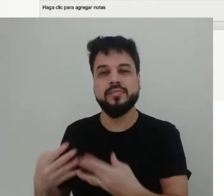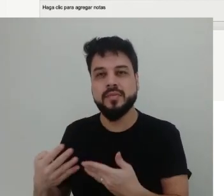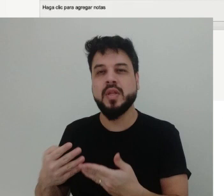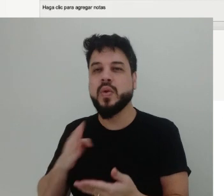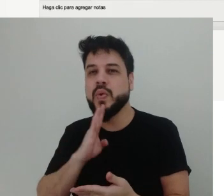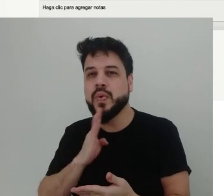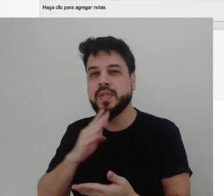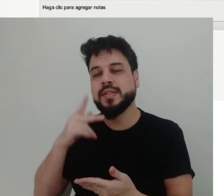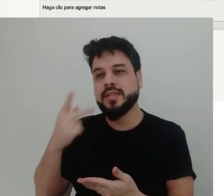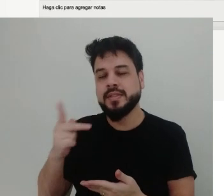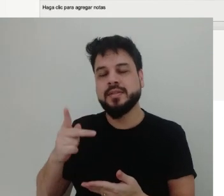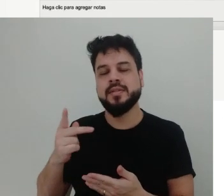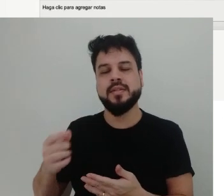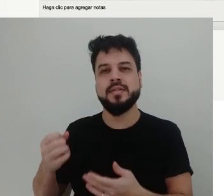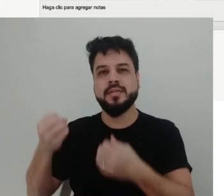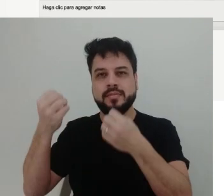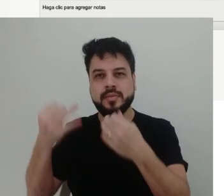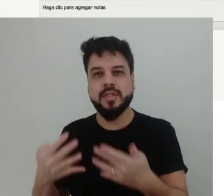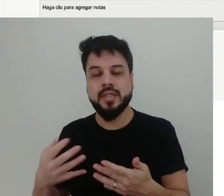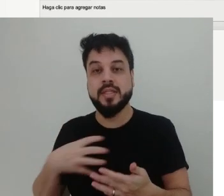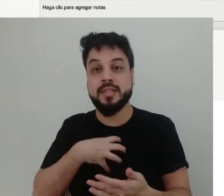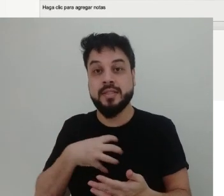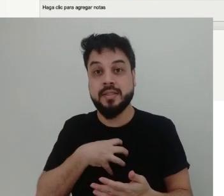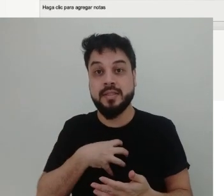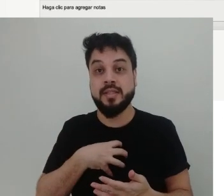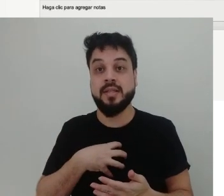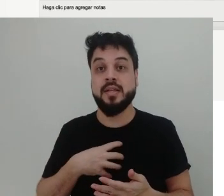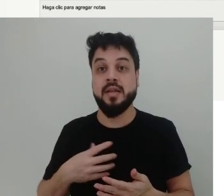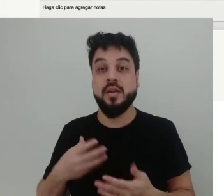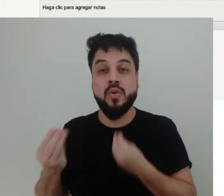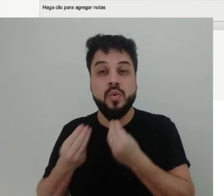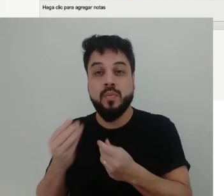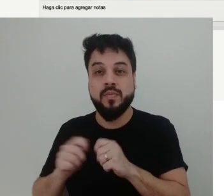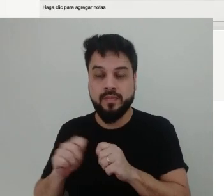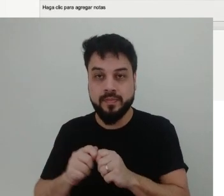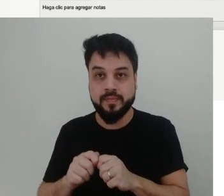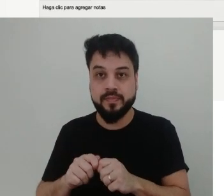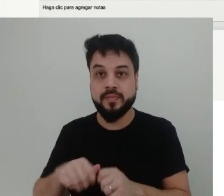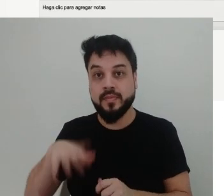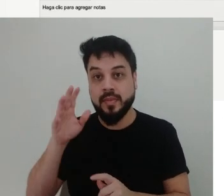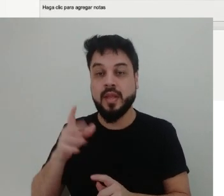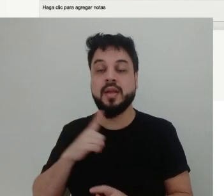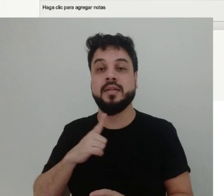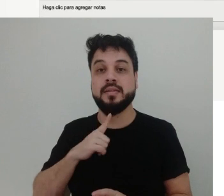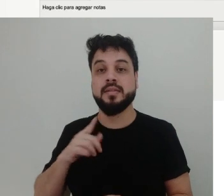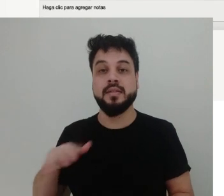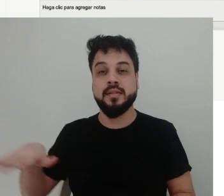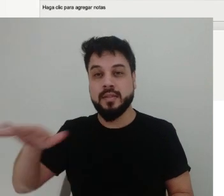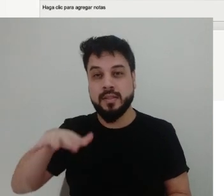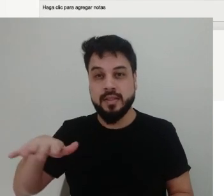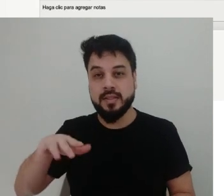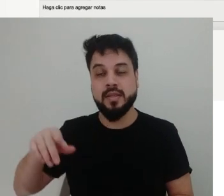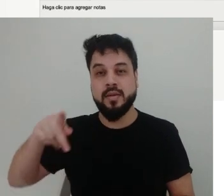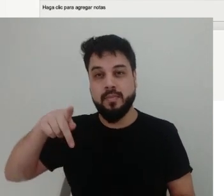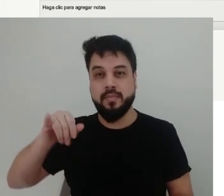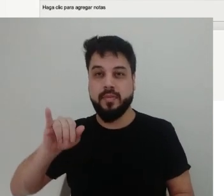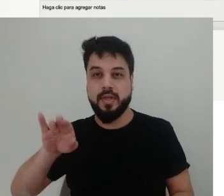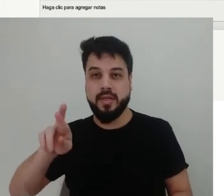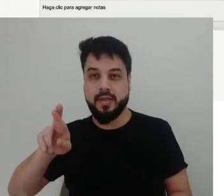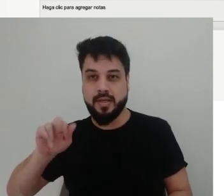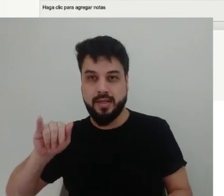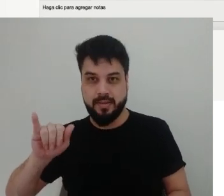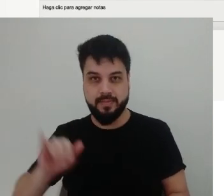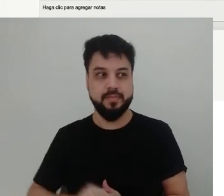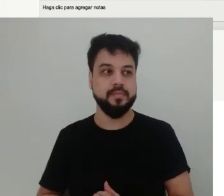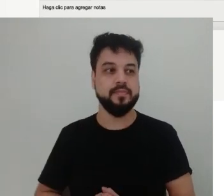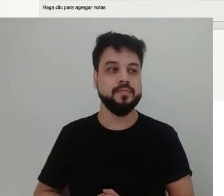este lugar, desde la antropología también, al buscar comprender los modos de vida de las personas que hablaban, se comportaban de formas diferentes a